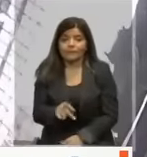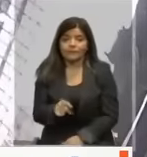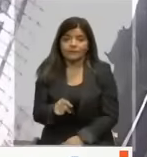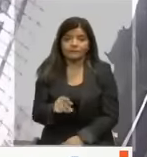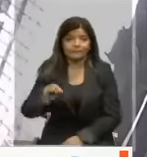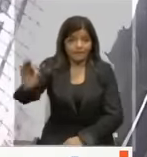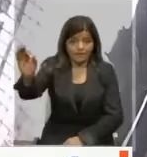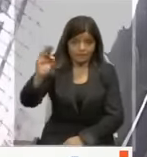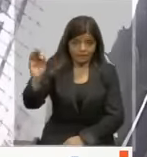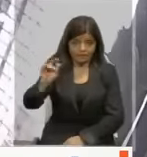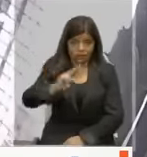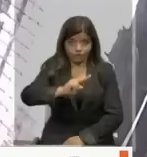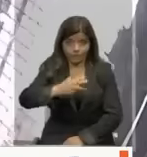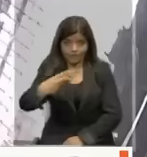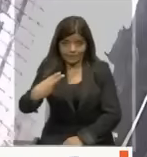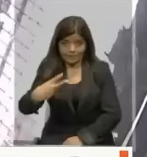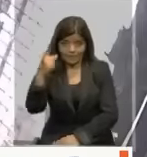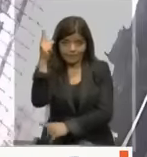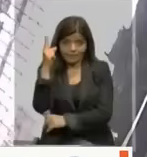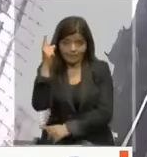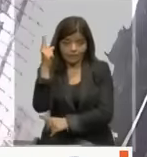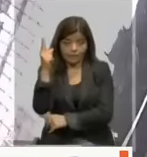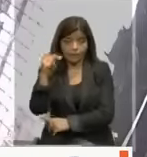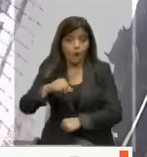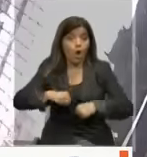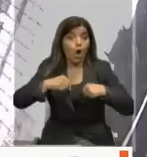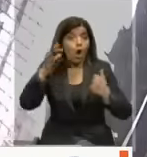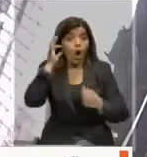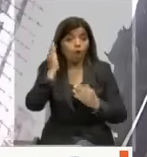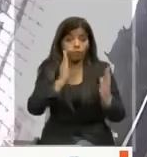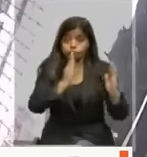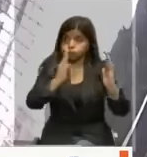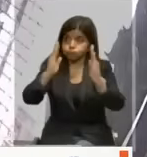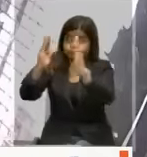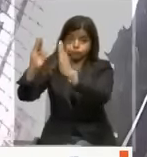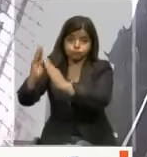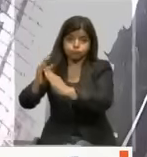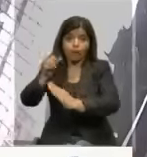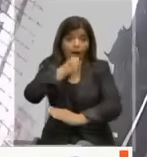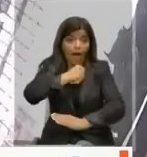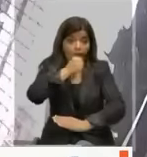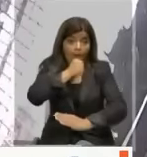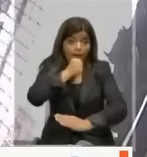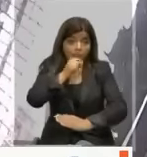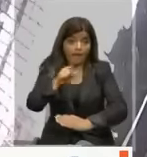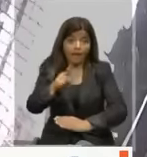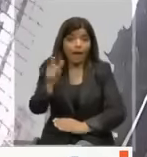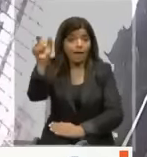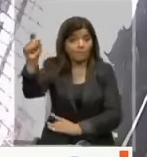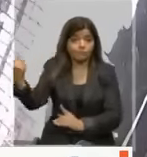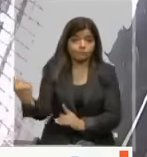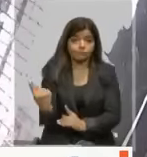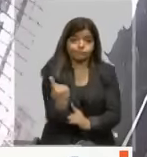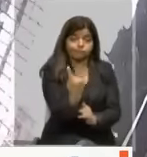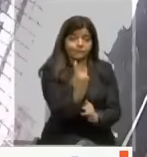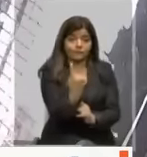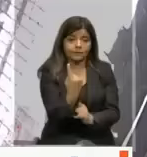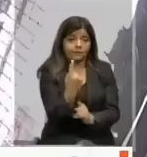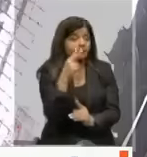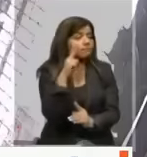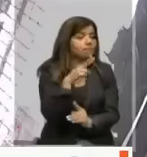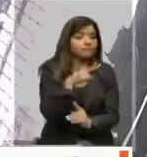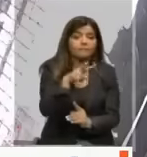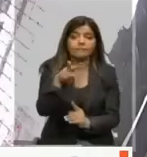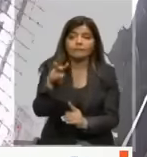Sábado 23 de diciembre, mientras la joven repone productos en la heladera, este supuesto cliente parece asegurarse de